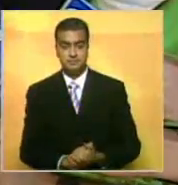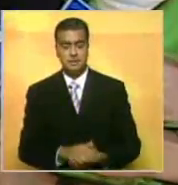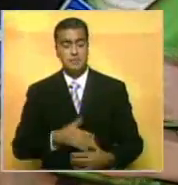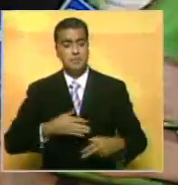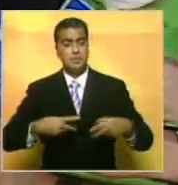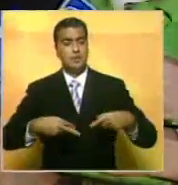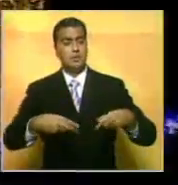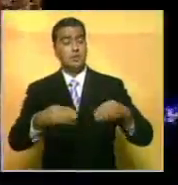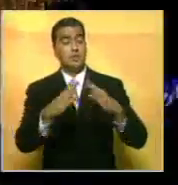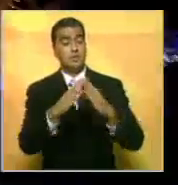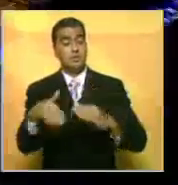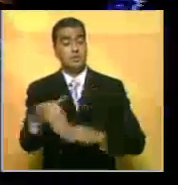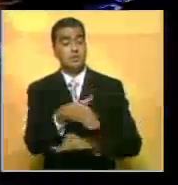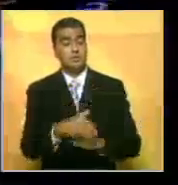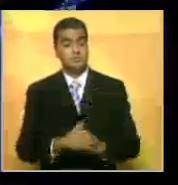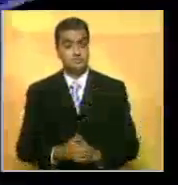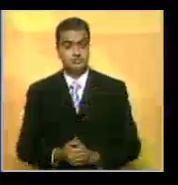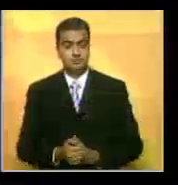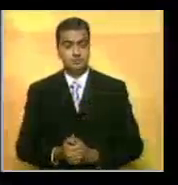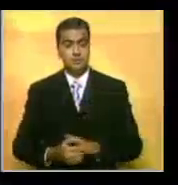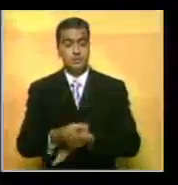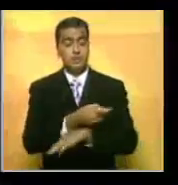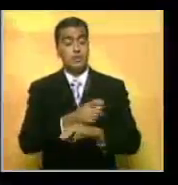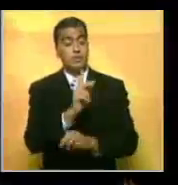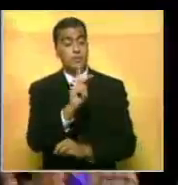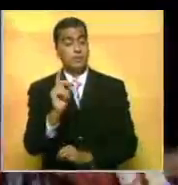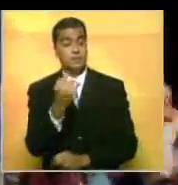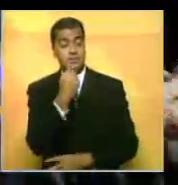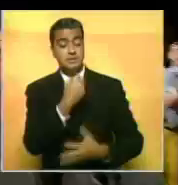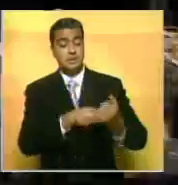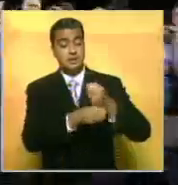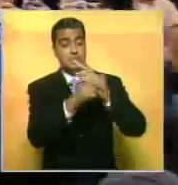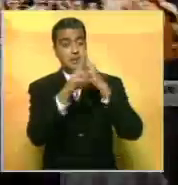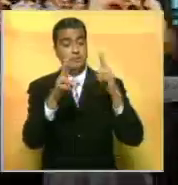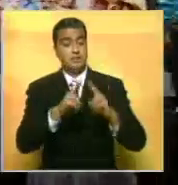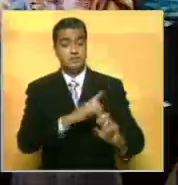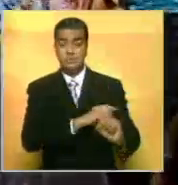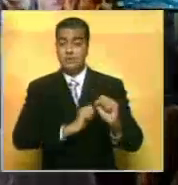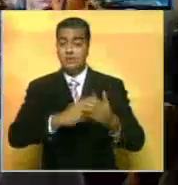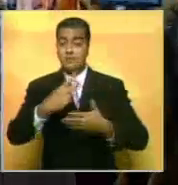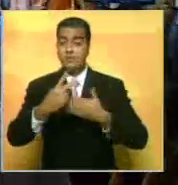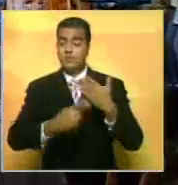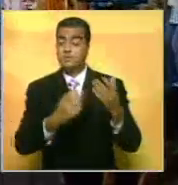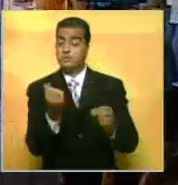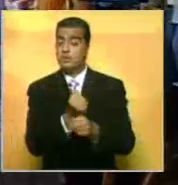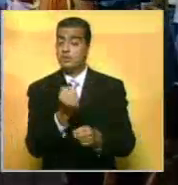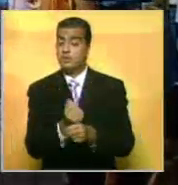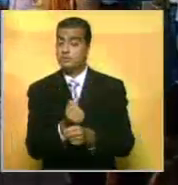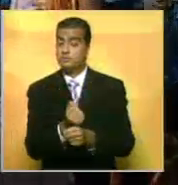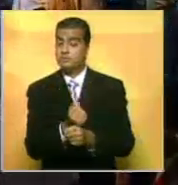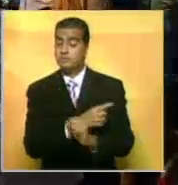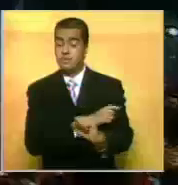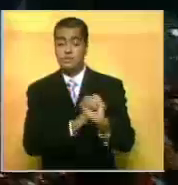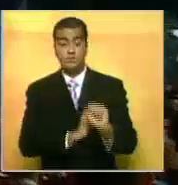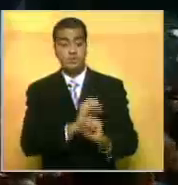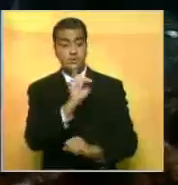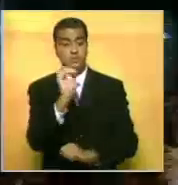recorrer toda esta avenida. El gobernador Pablo Pérez aspira a que esta Navidad se consolide el proyecto de su gestión como fuerza de la zulianidad.